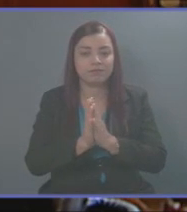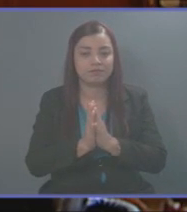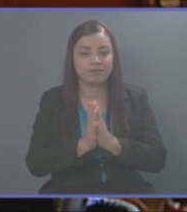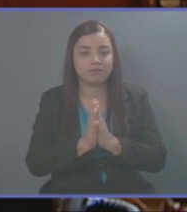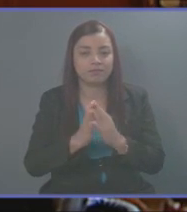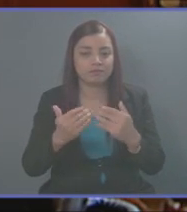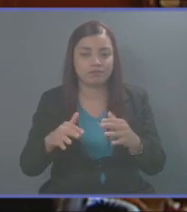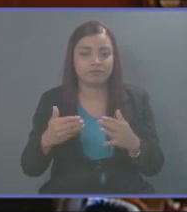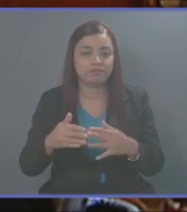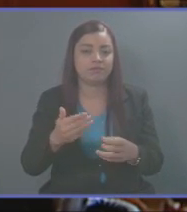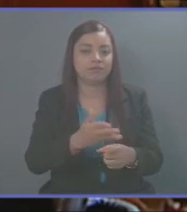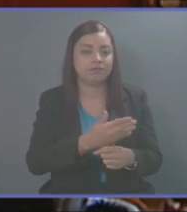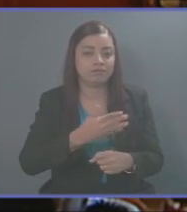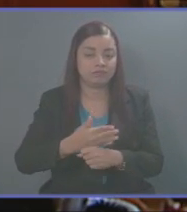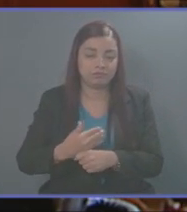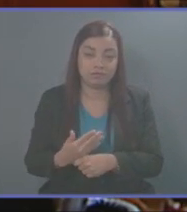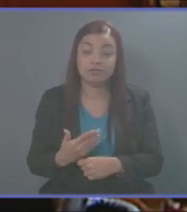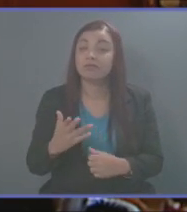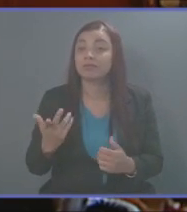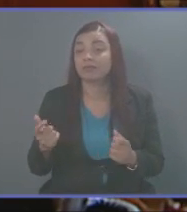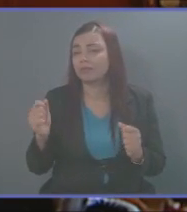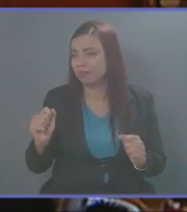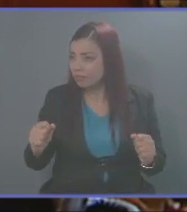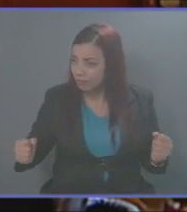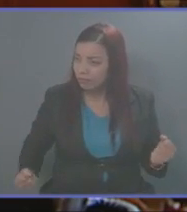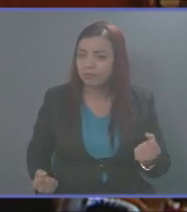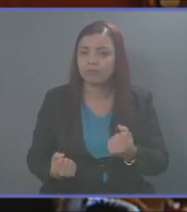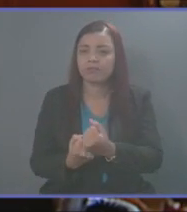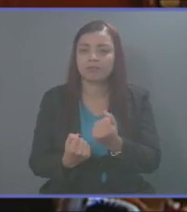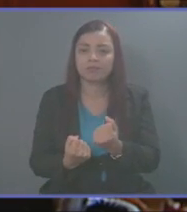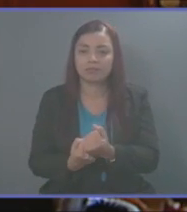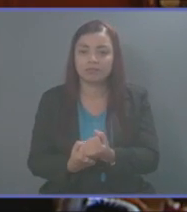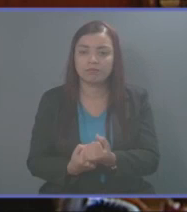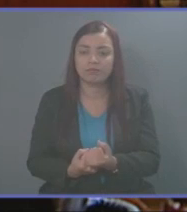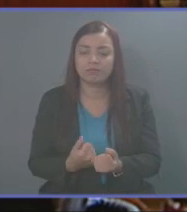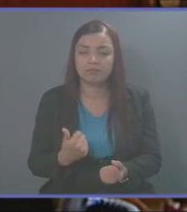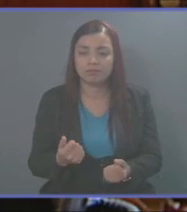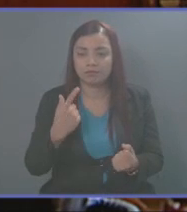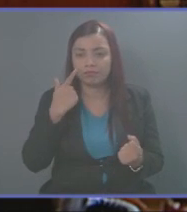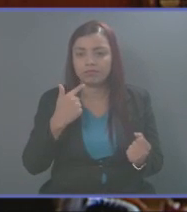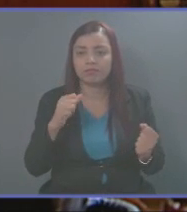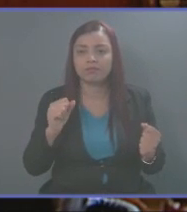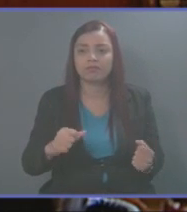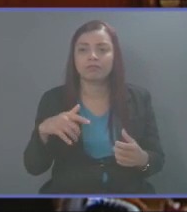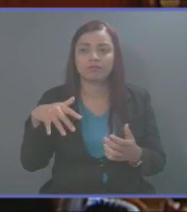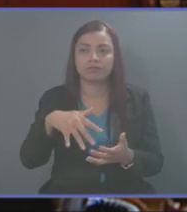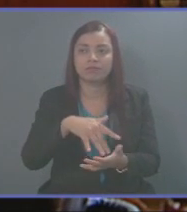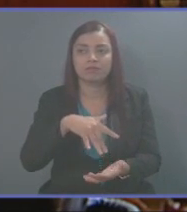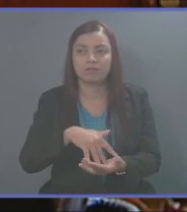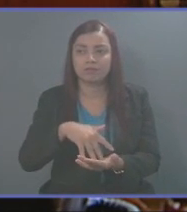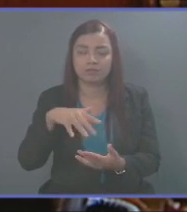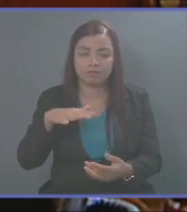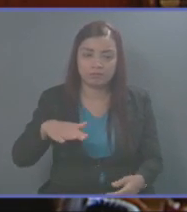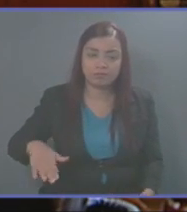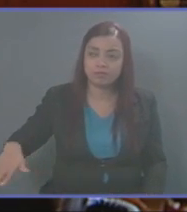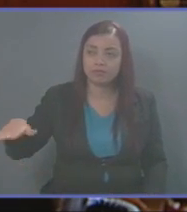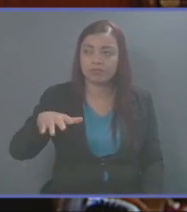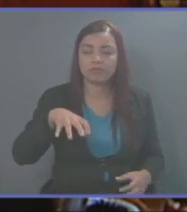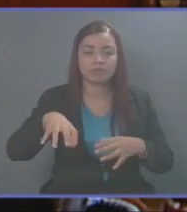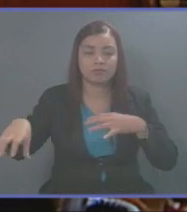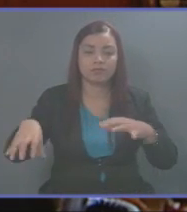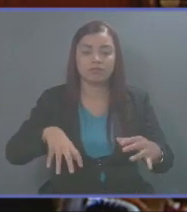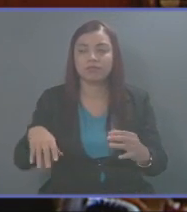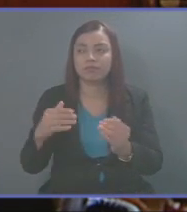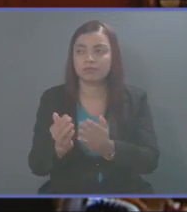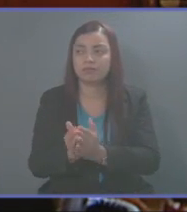todos los grupos parlamentarios que lo podamos apoyar por el bien de los habitantes de la zona norte del Departamento